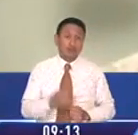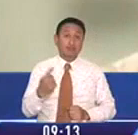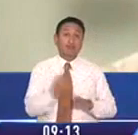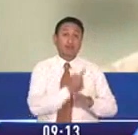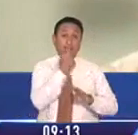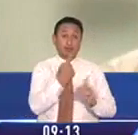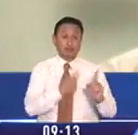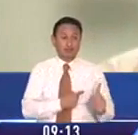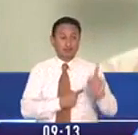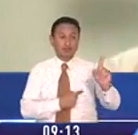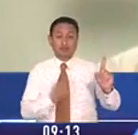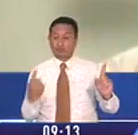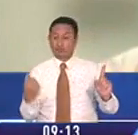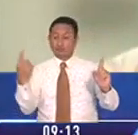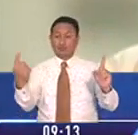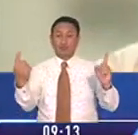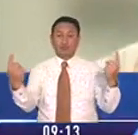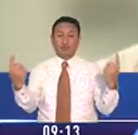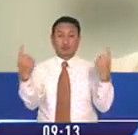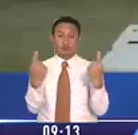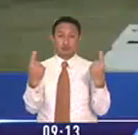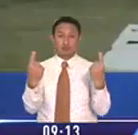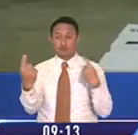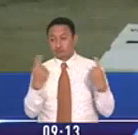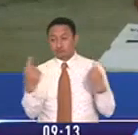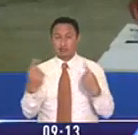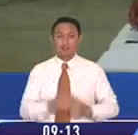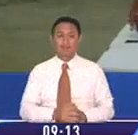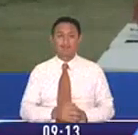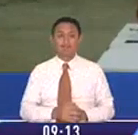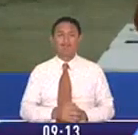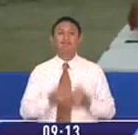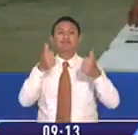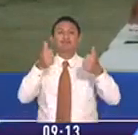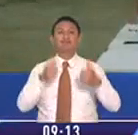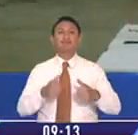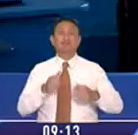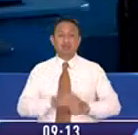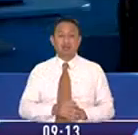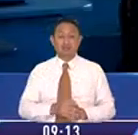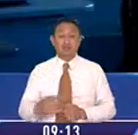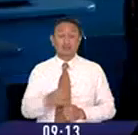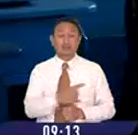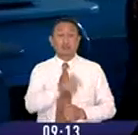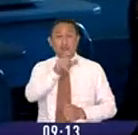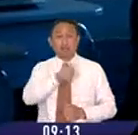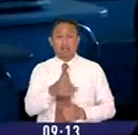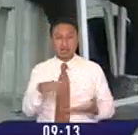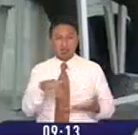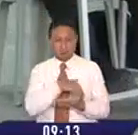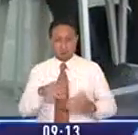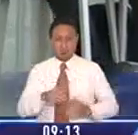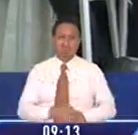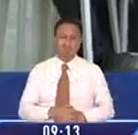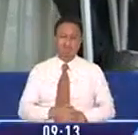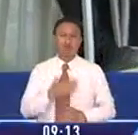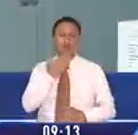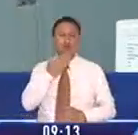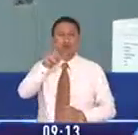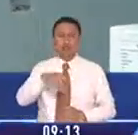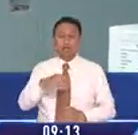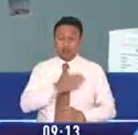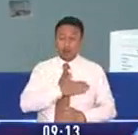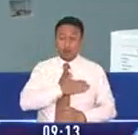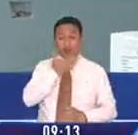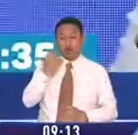vamos a ver uno a uno con su contrincante. Los candidatos tendrán que ir por ese voto indeciso, convenciendo al electorado de que son la